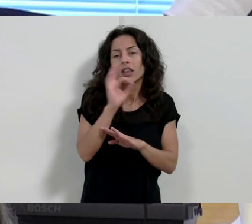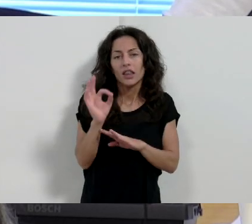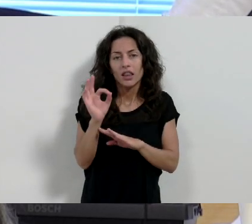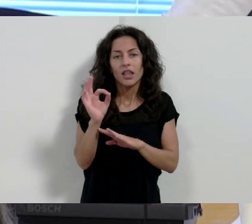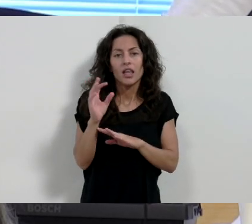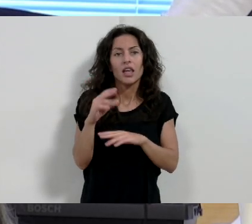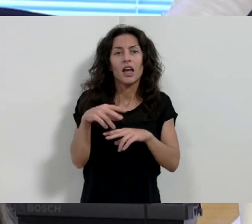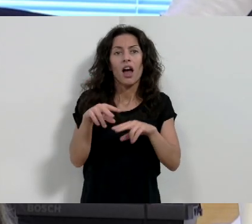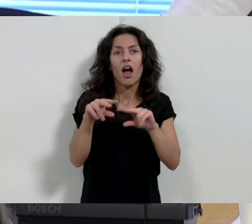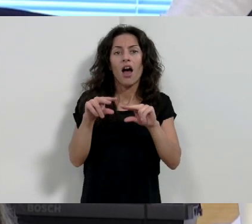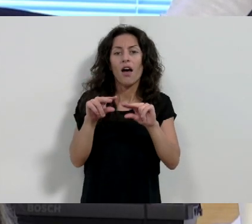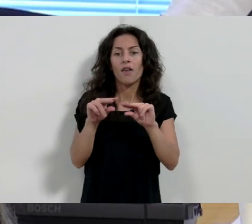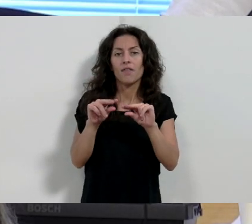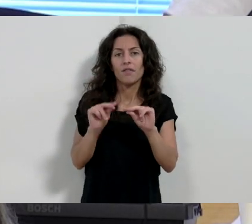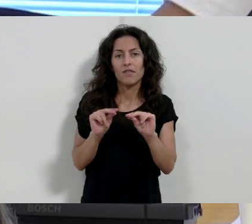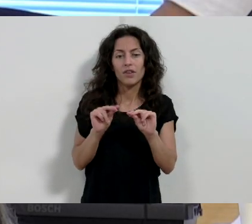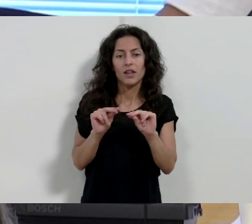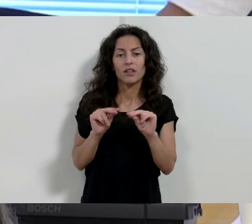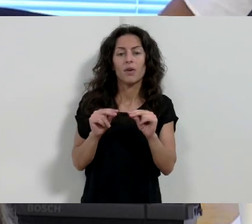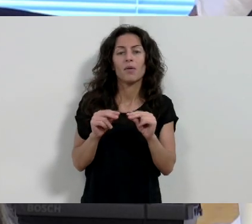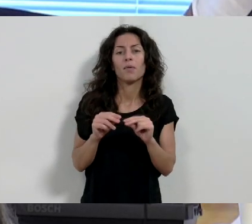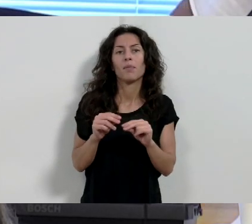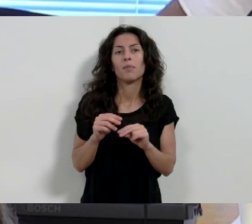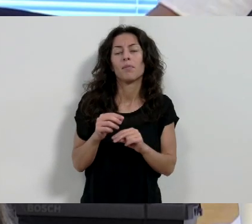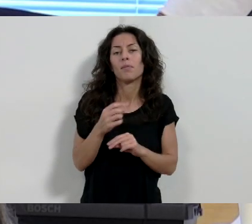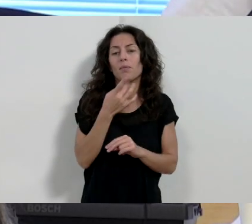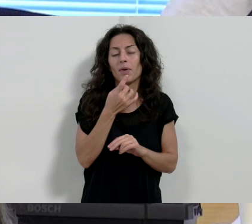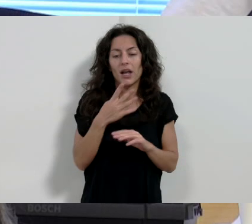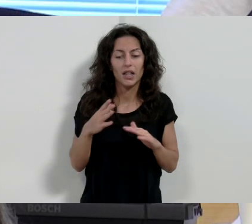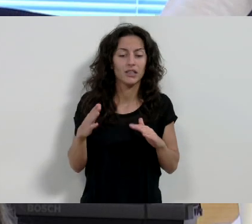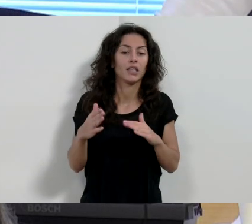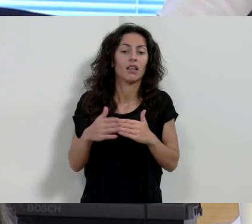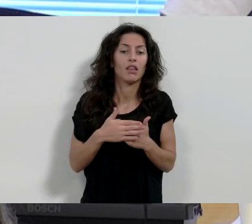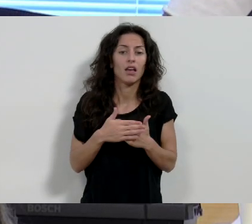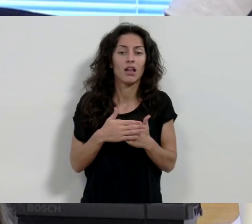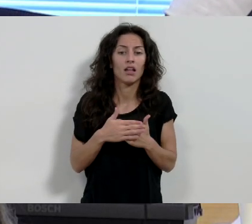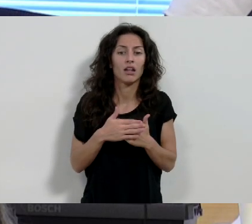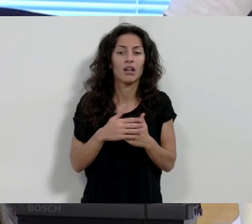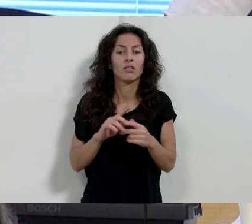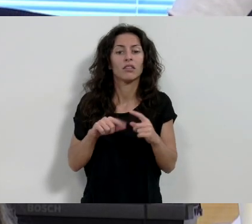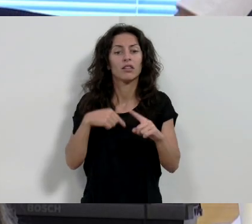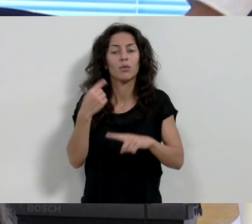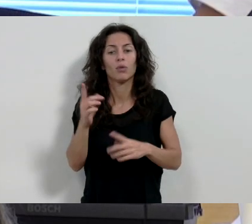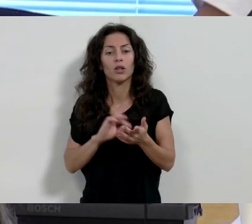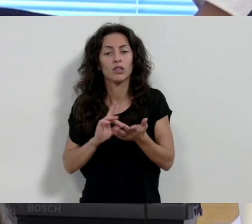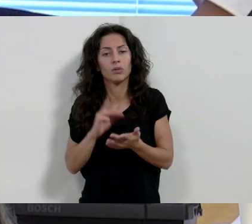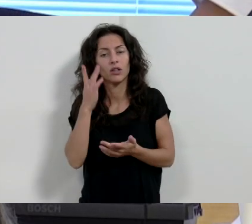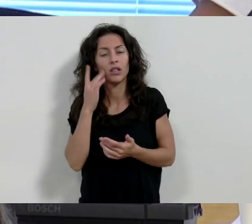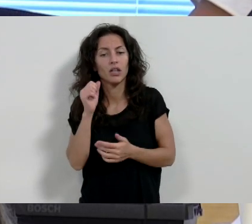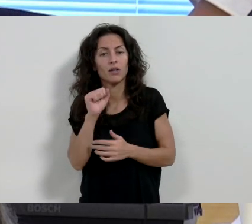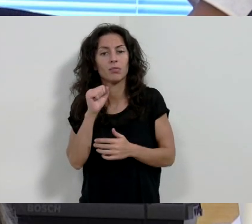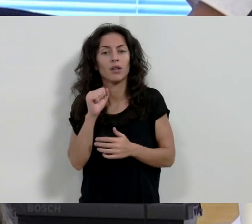moleste que se baldea a las 3 de la mañana? Claro, aquí también, claro, pero se baldea y las ciudades están limpias y eso a esta